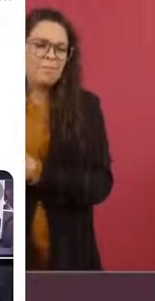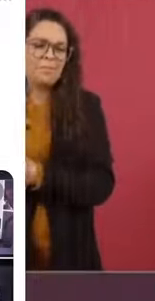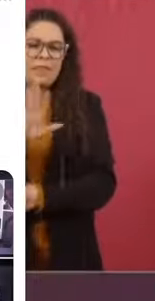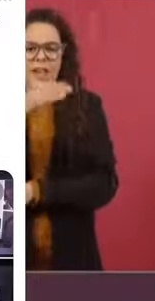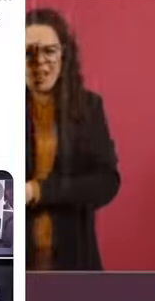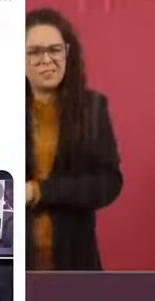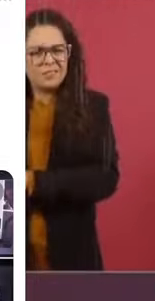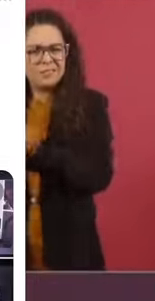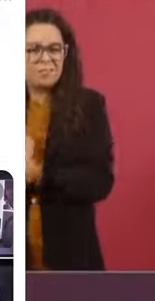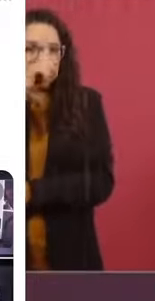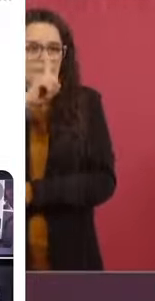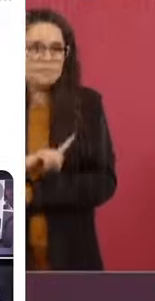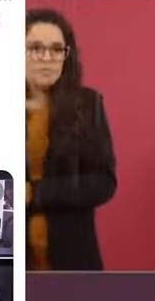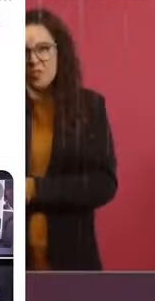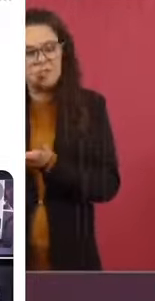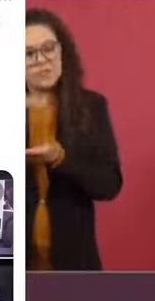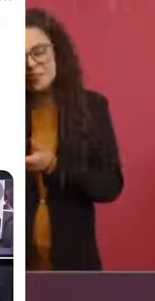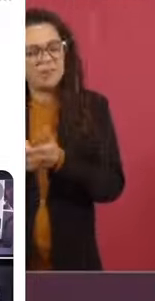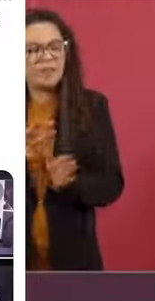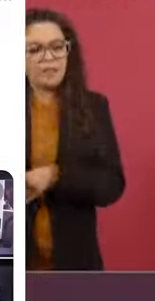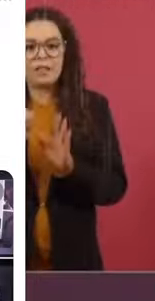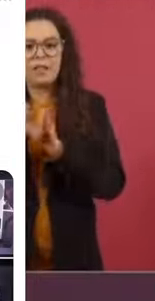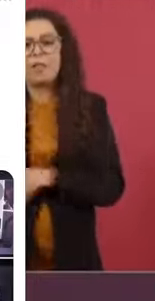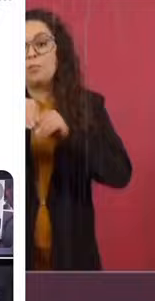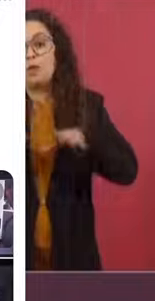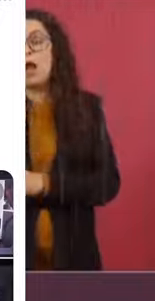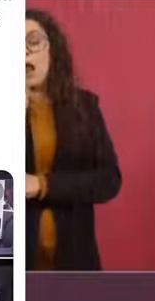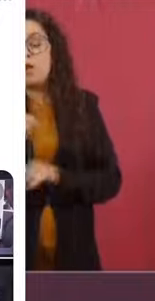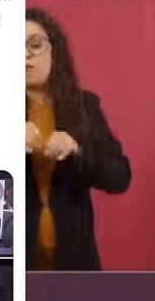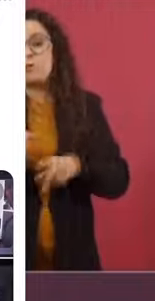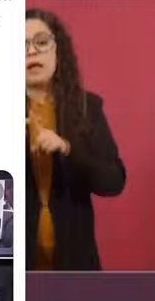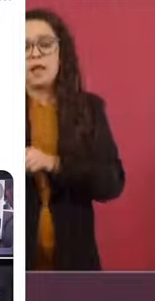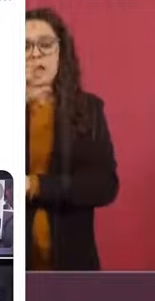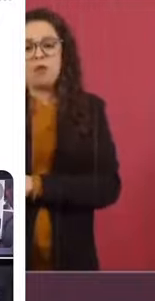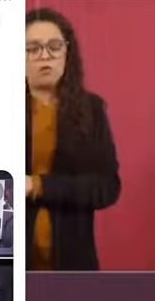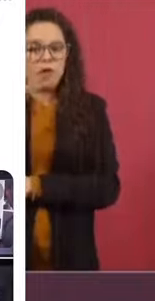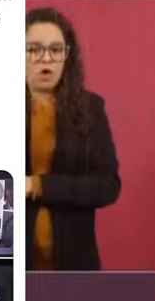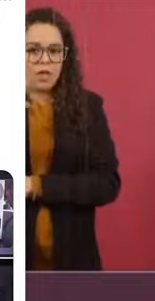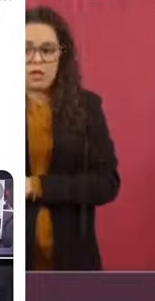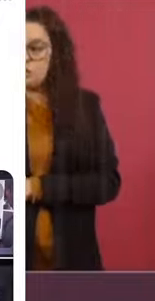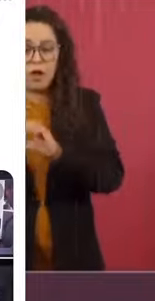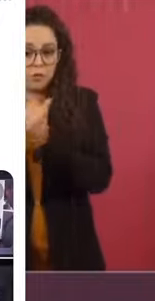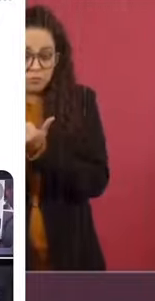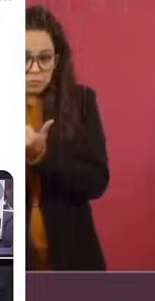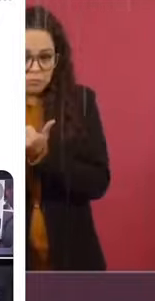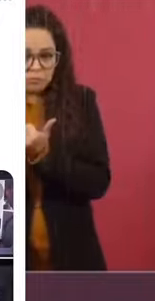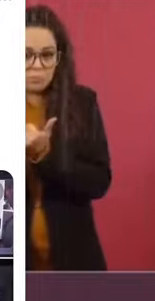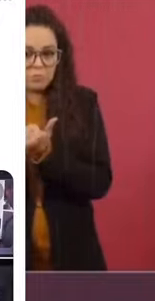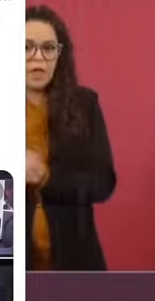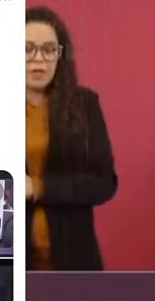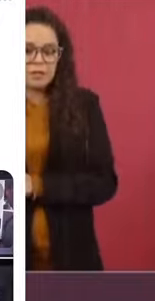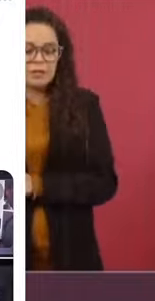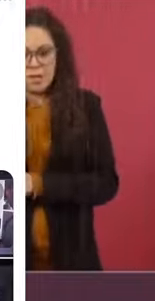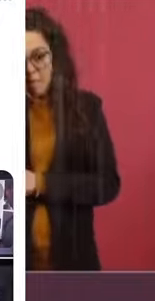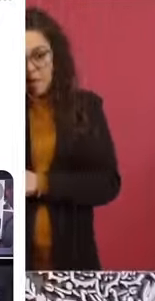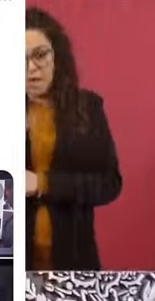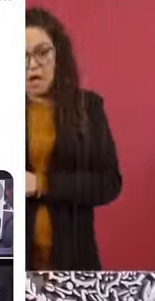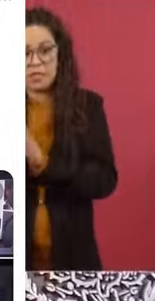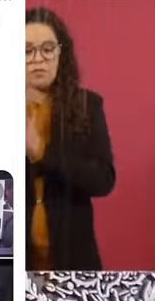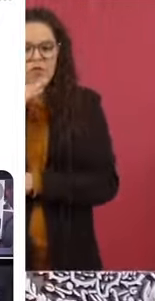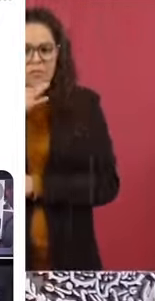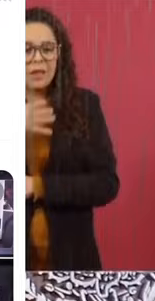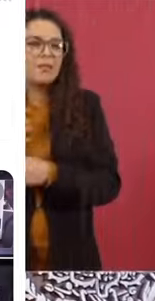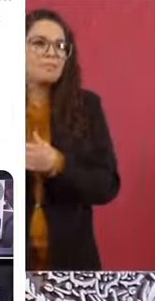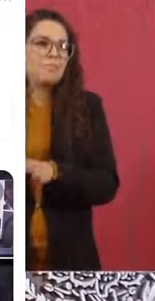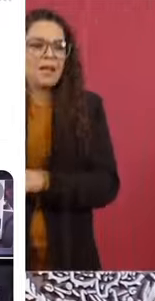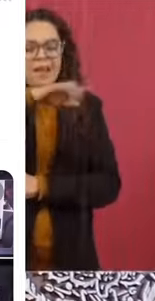creen. Un reportaje de Claudio X González con su asociación Mexicanos a Favor de la Corrupción, ¿a quién le va a